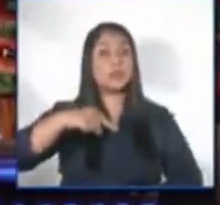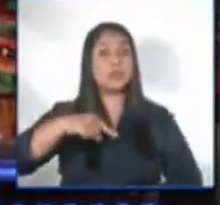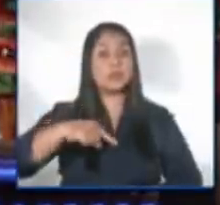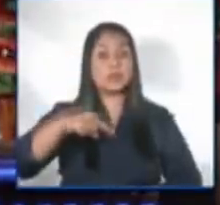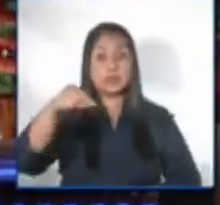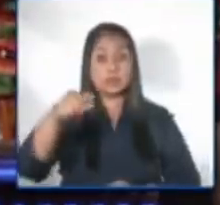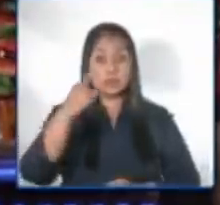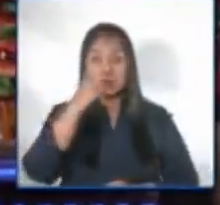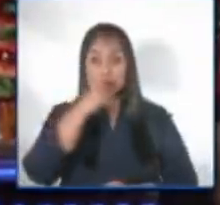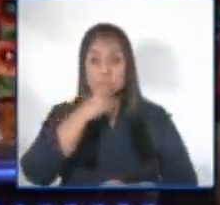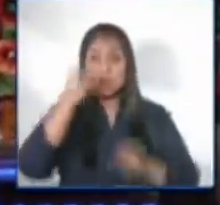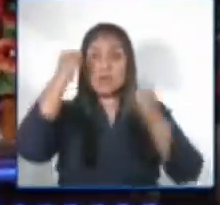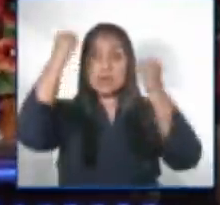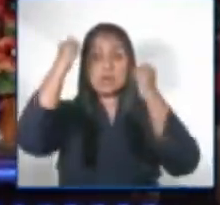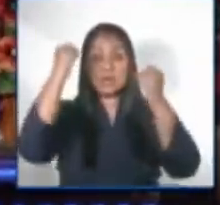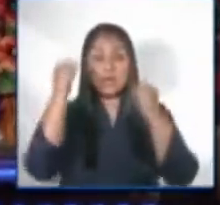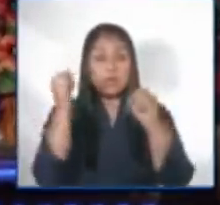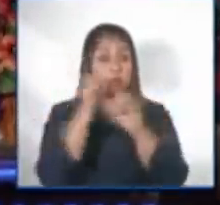que ya no haya manifestaciones,